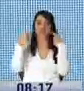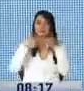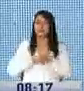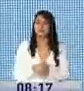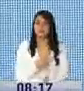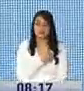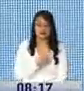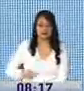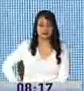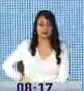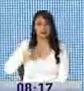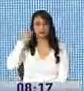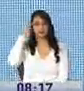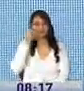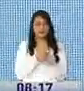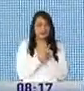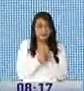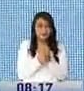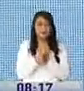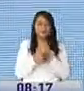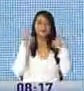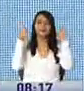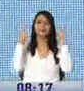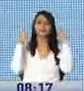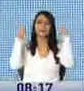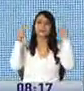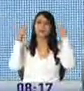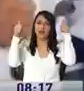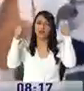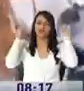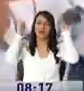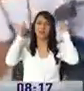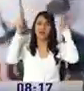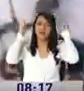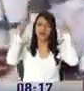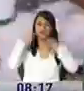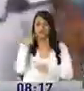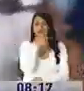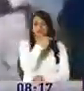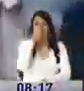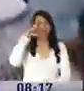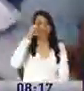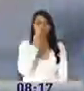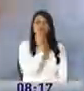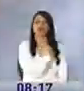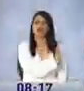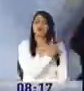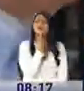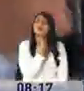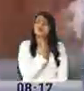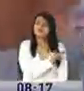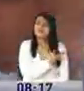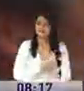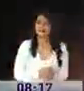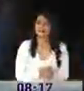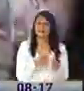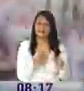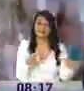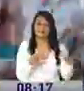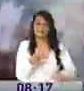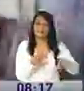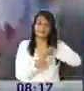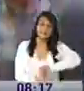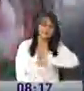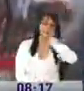aprovechó para hablar de la campaña política y referirse al candidato de oposi Correa asegura que si la oposición gana las